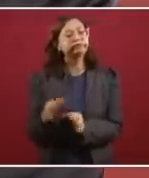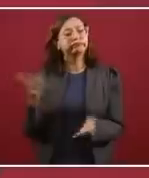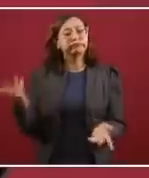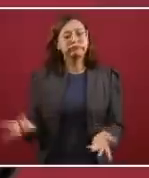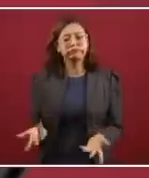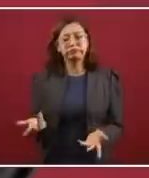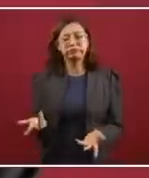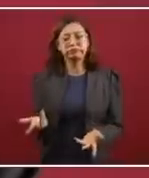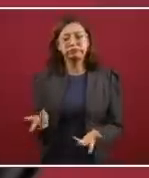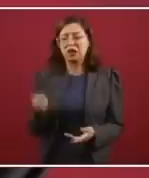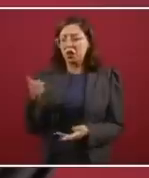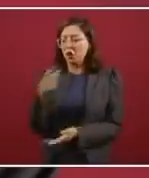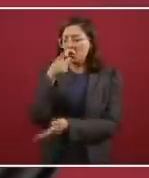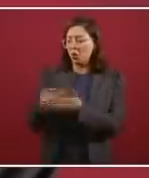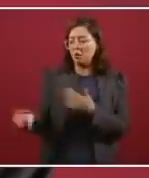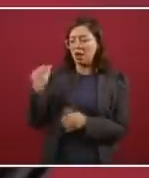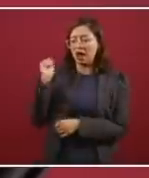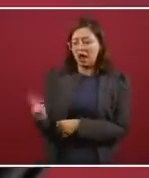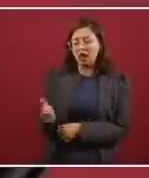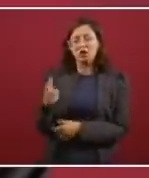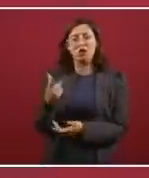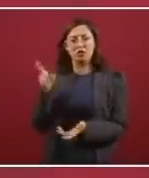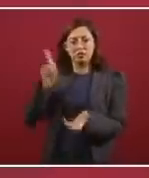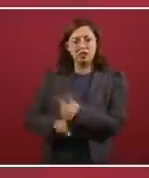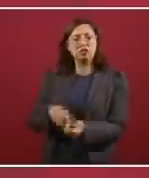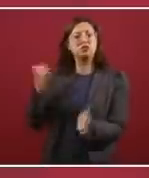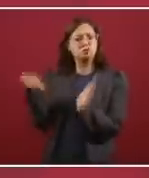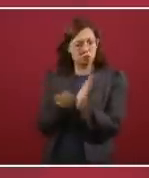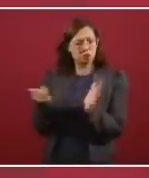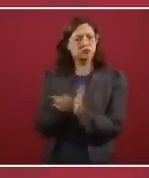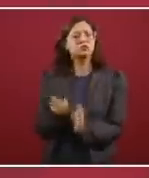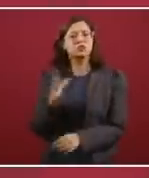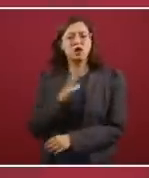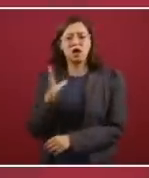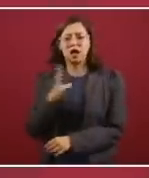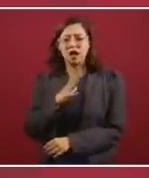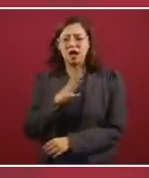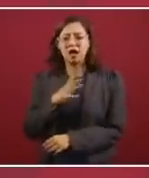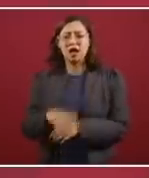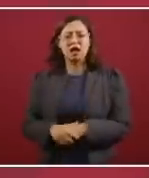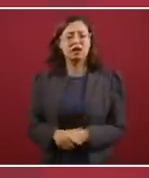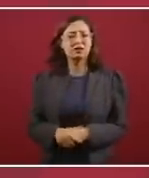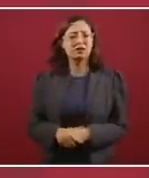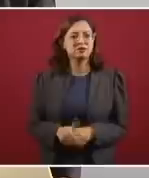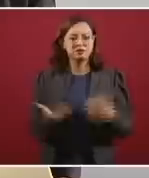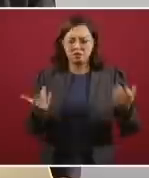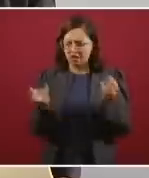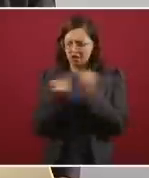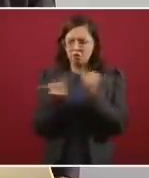Cuando se compra una mercancía, ahí va incluido un impuesto. Las clases medias,